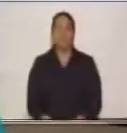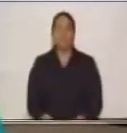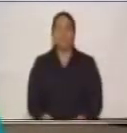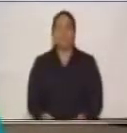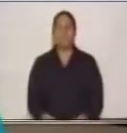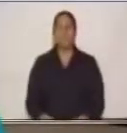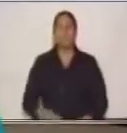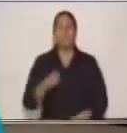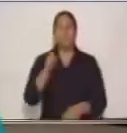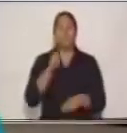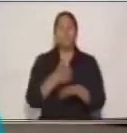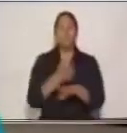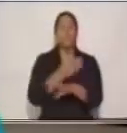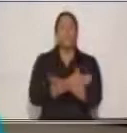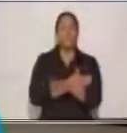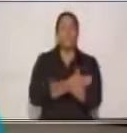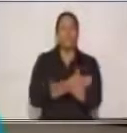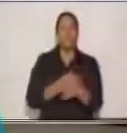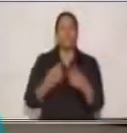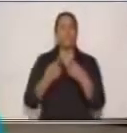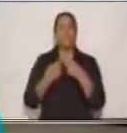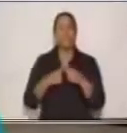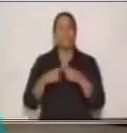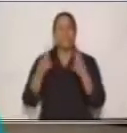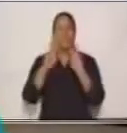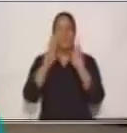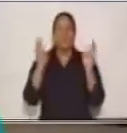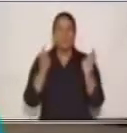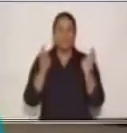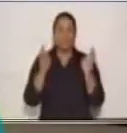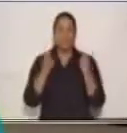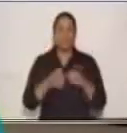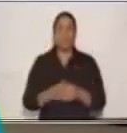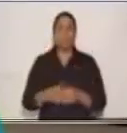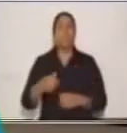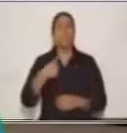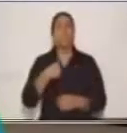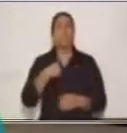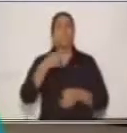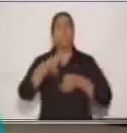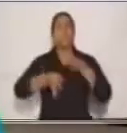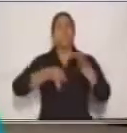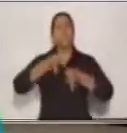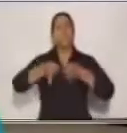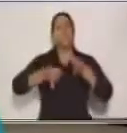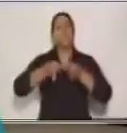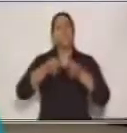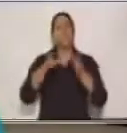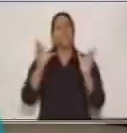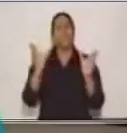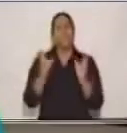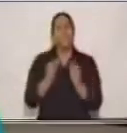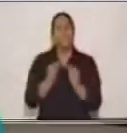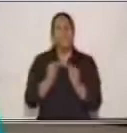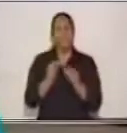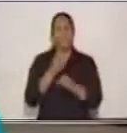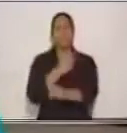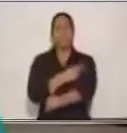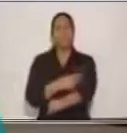Antes de iniciar con el tema, voy a explicarles una breve historia que